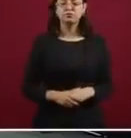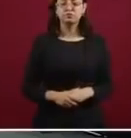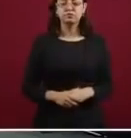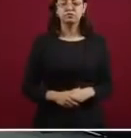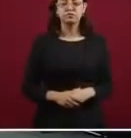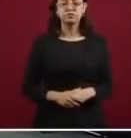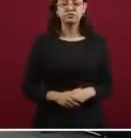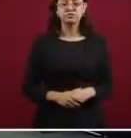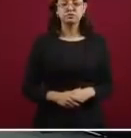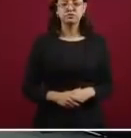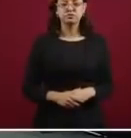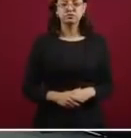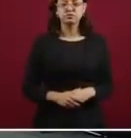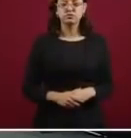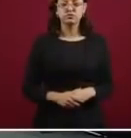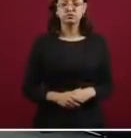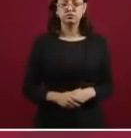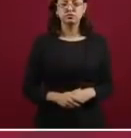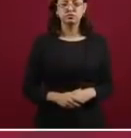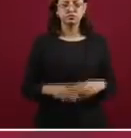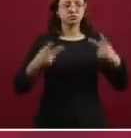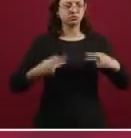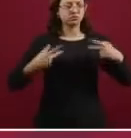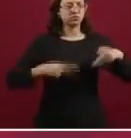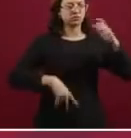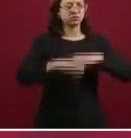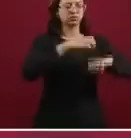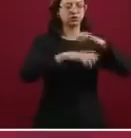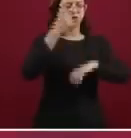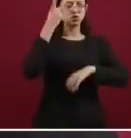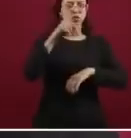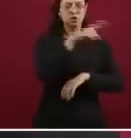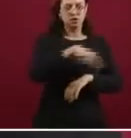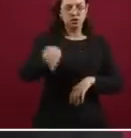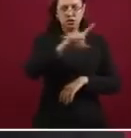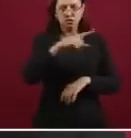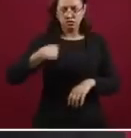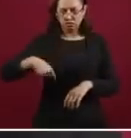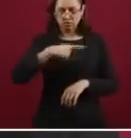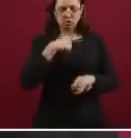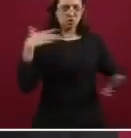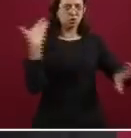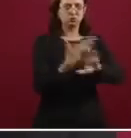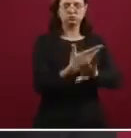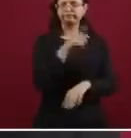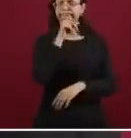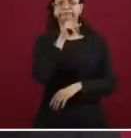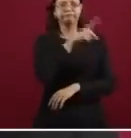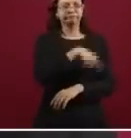nosotros no estamos en contra de los empresarios que invierten que generan